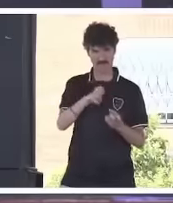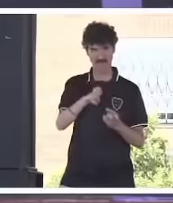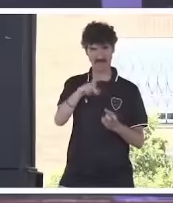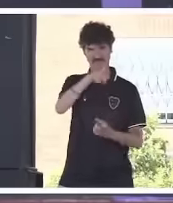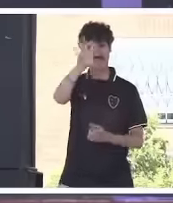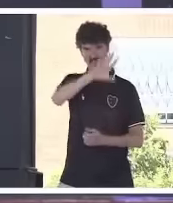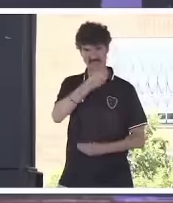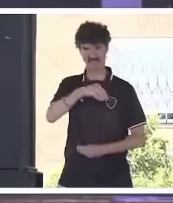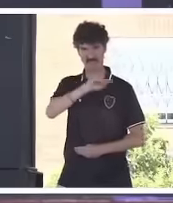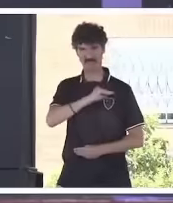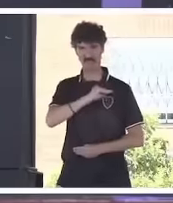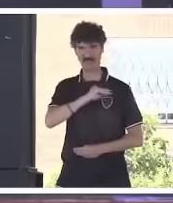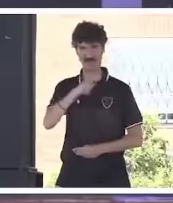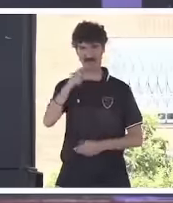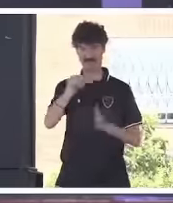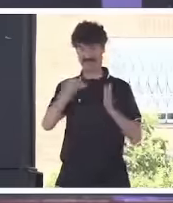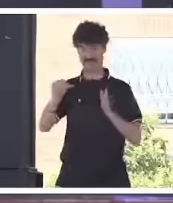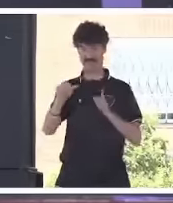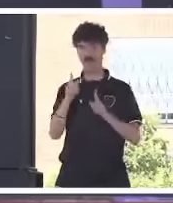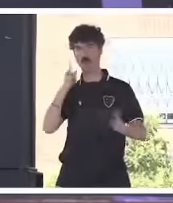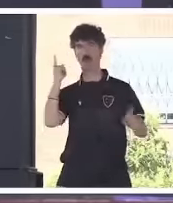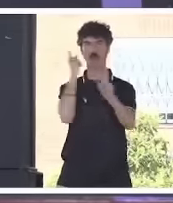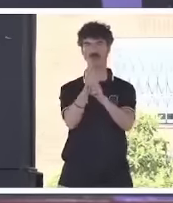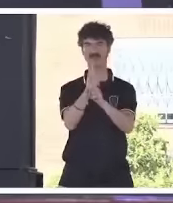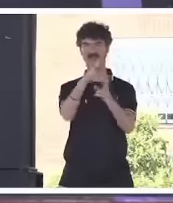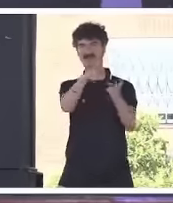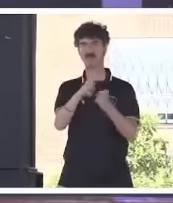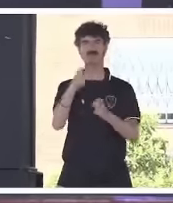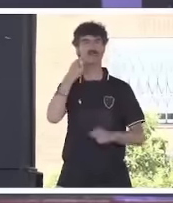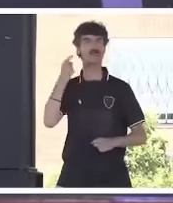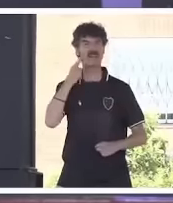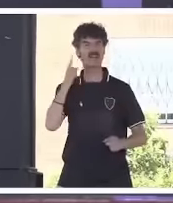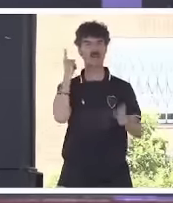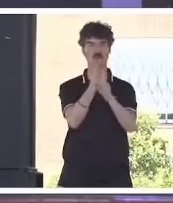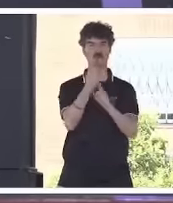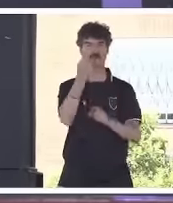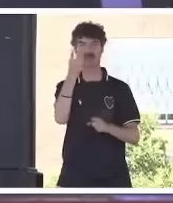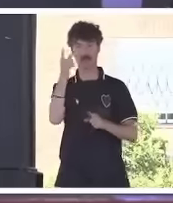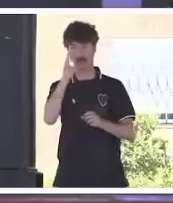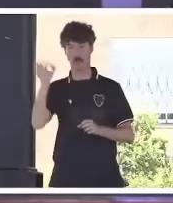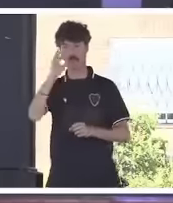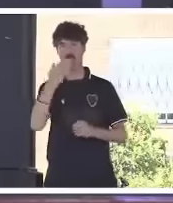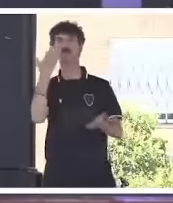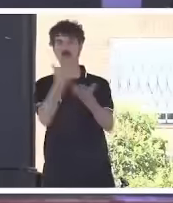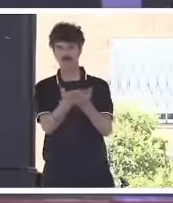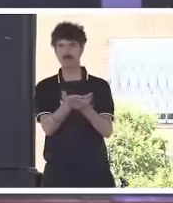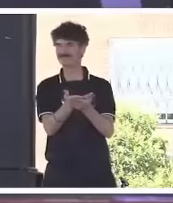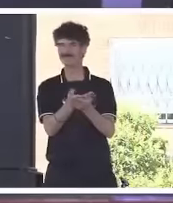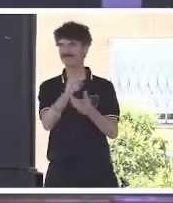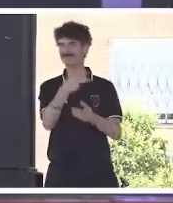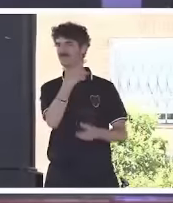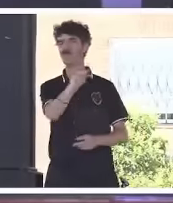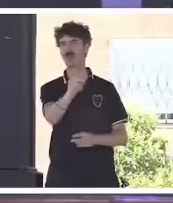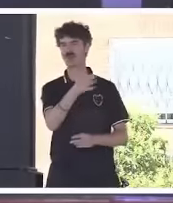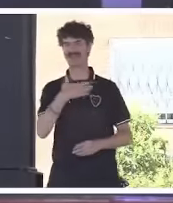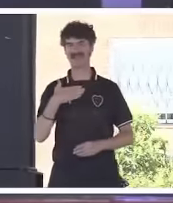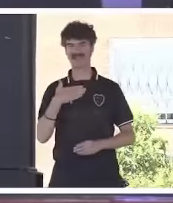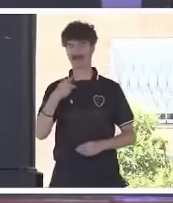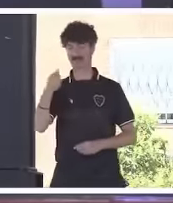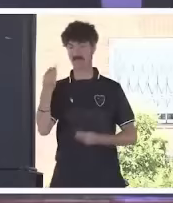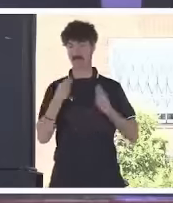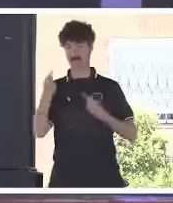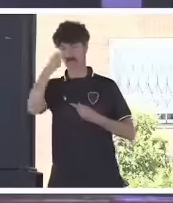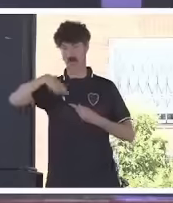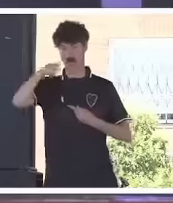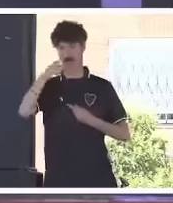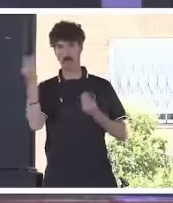compañeras, y hace unas semanas votasteis en contra del impuesto a la banca que os propuso Podemos para que la gente pueda vivir un poquito mejor, para